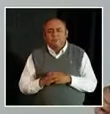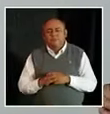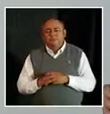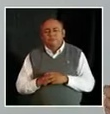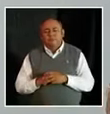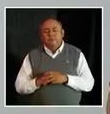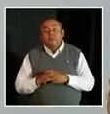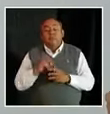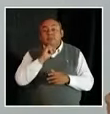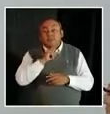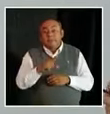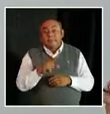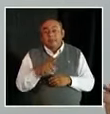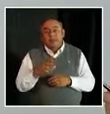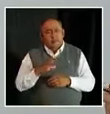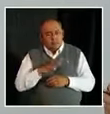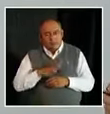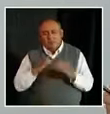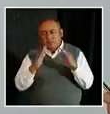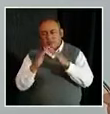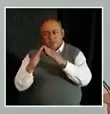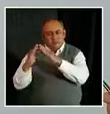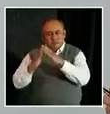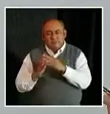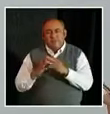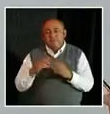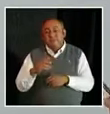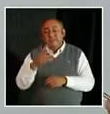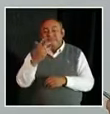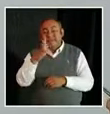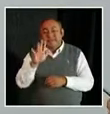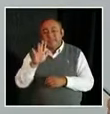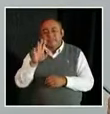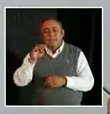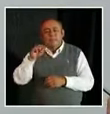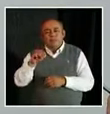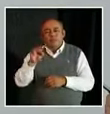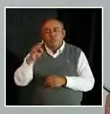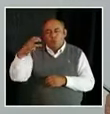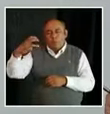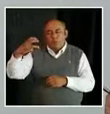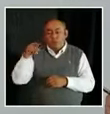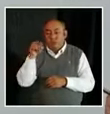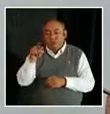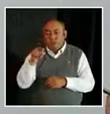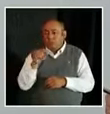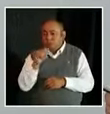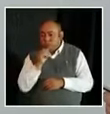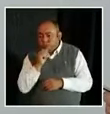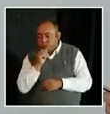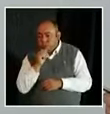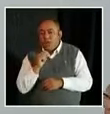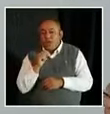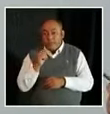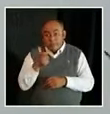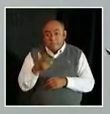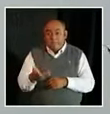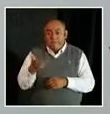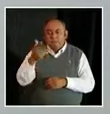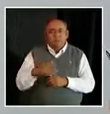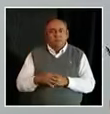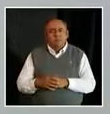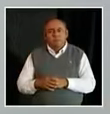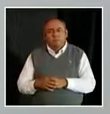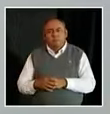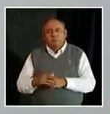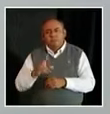Las viviendas con menos de 10 metros cúbicos por segundo no han incrementado su tarifa